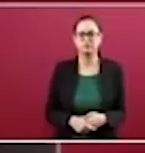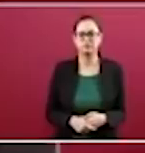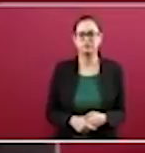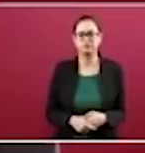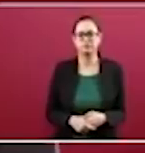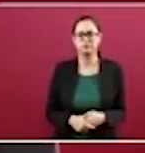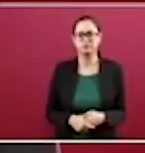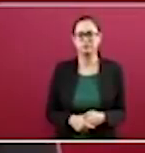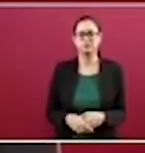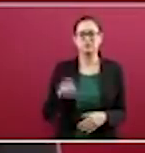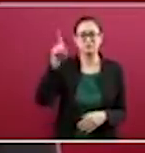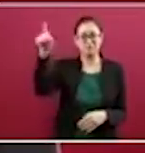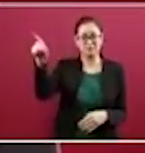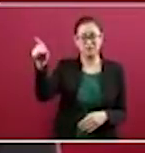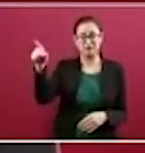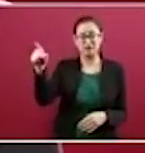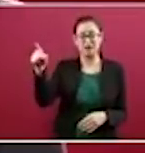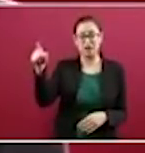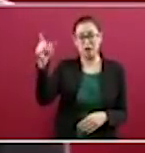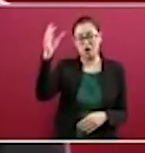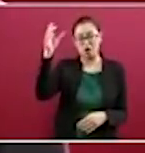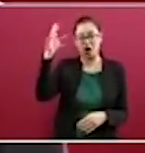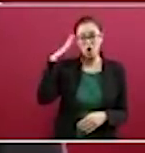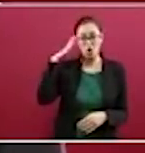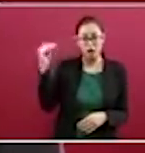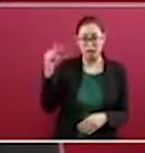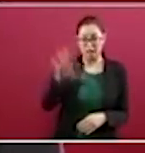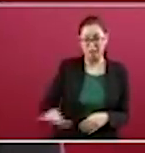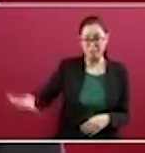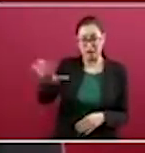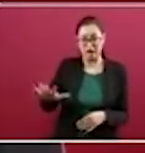las fosas estas en Colima, más de 60